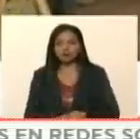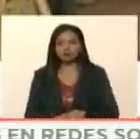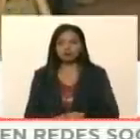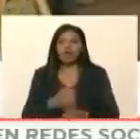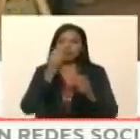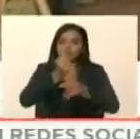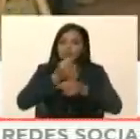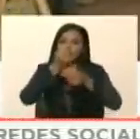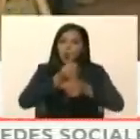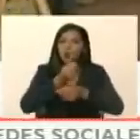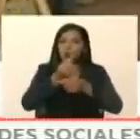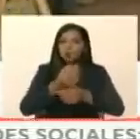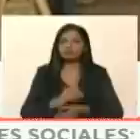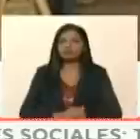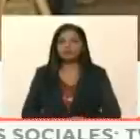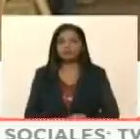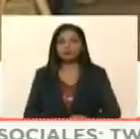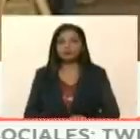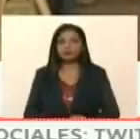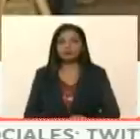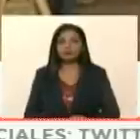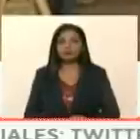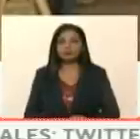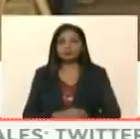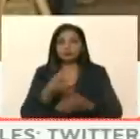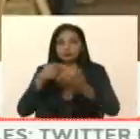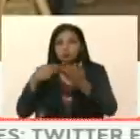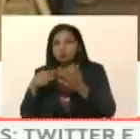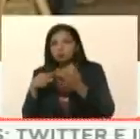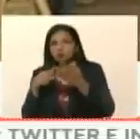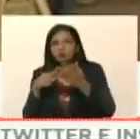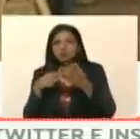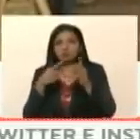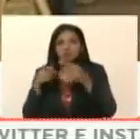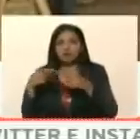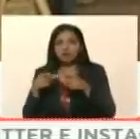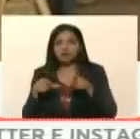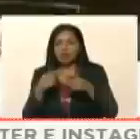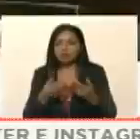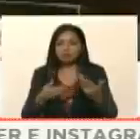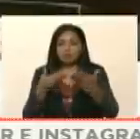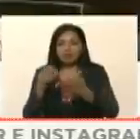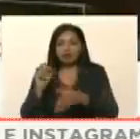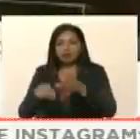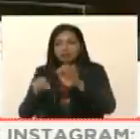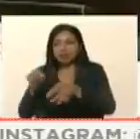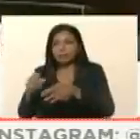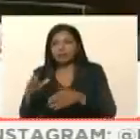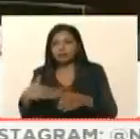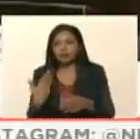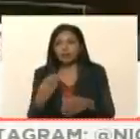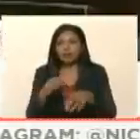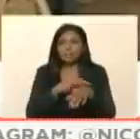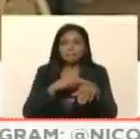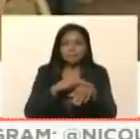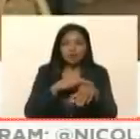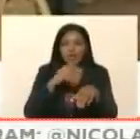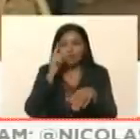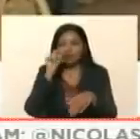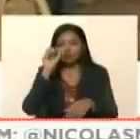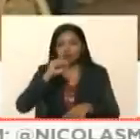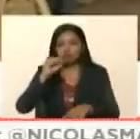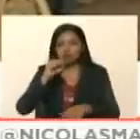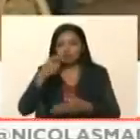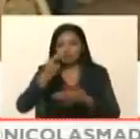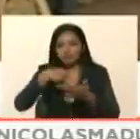Junco, de Pozo de Rosa. Vamos a darle un poquito de esta semilla, ministro, y que firmen